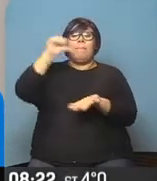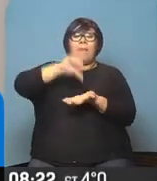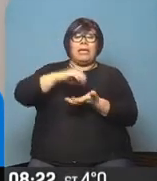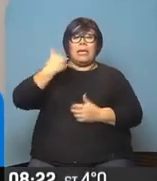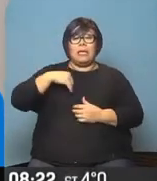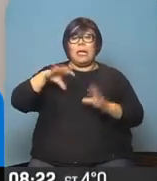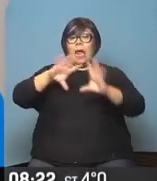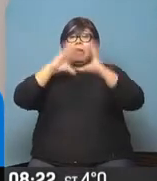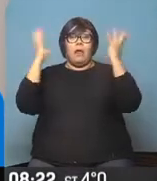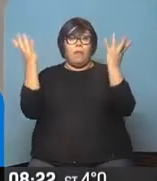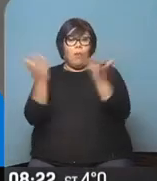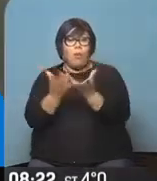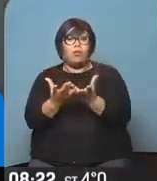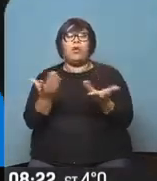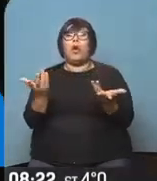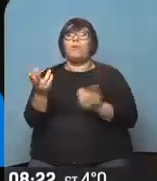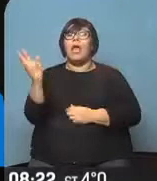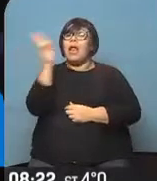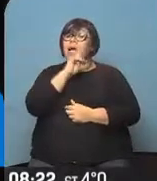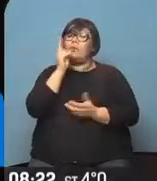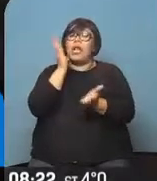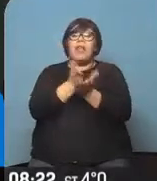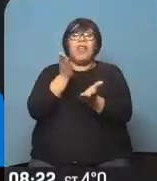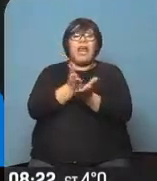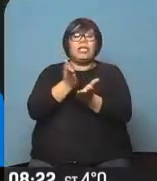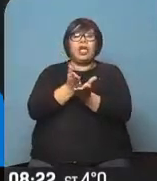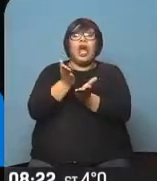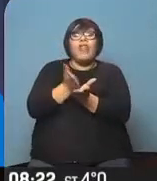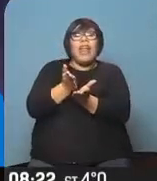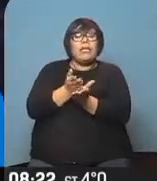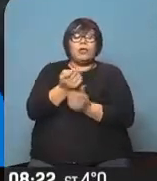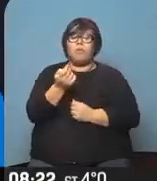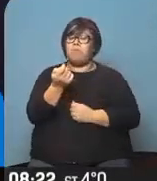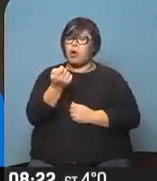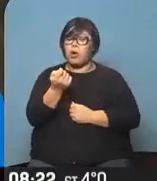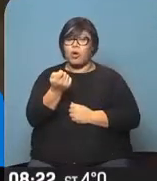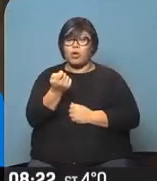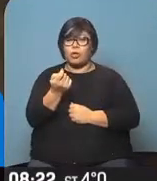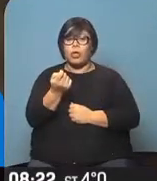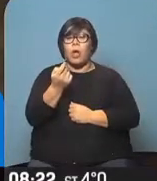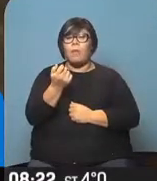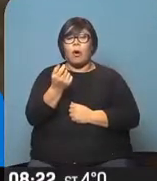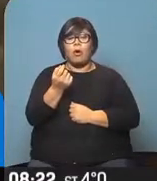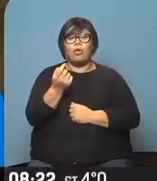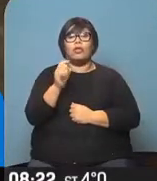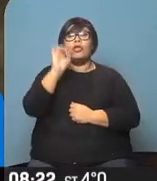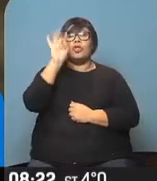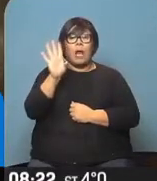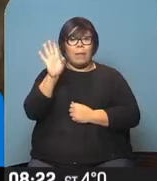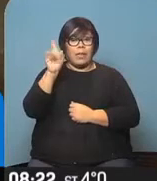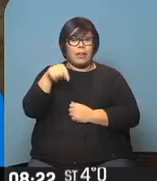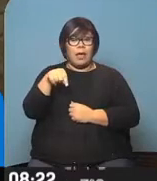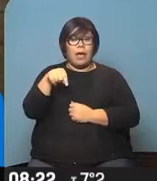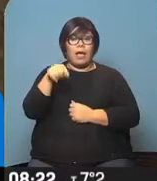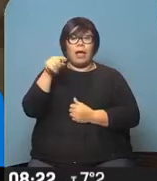y los pocos derechos que las mujeres tienen hoy en día, y sobre todo en los lugares más